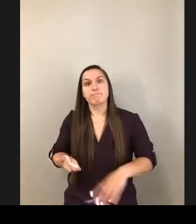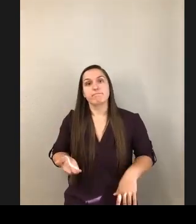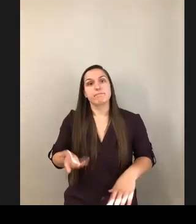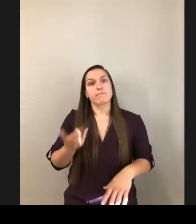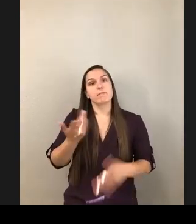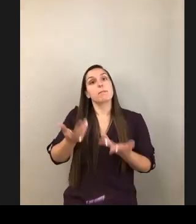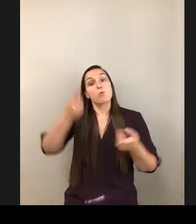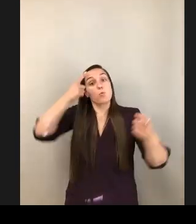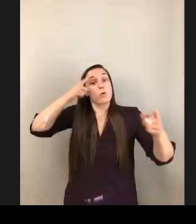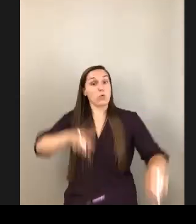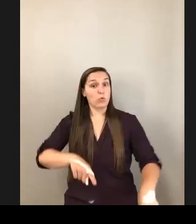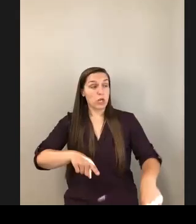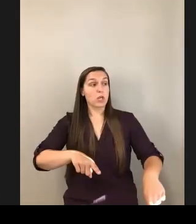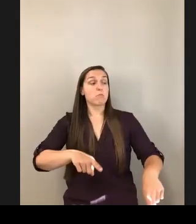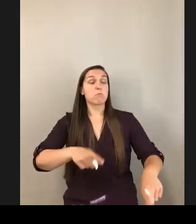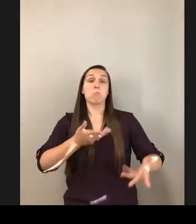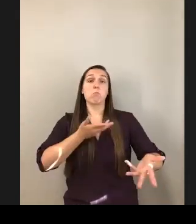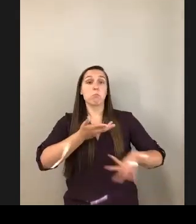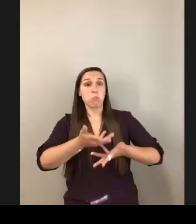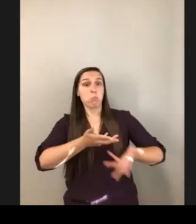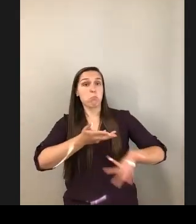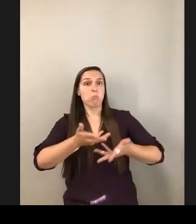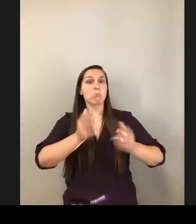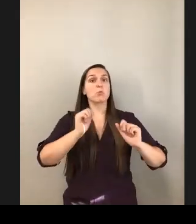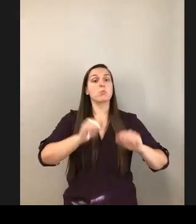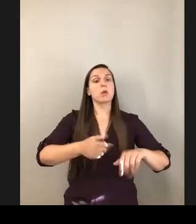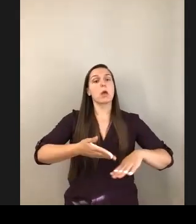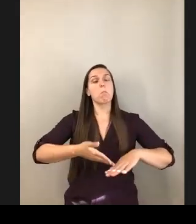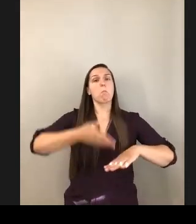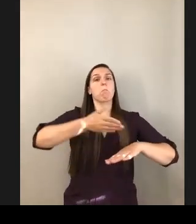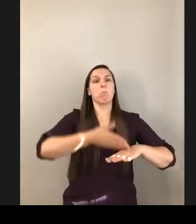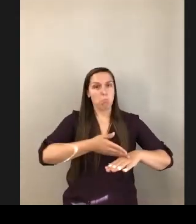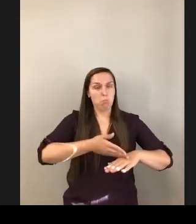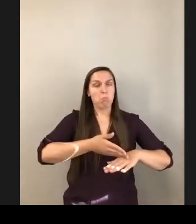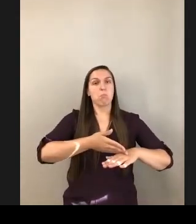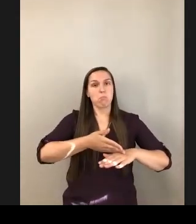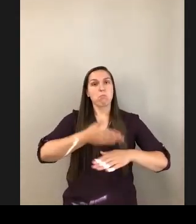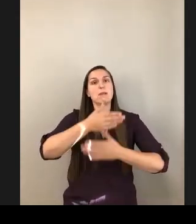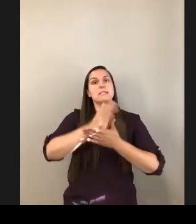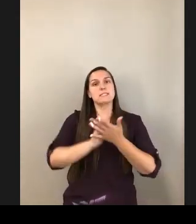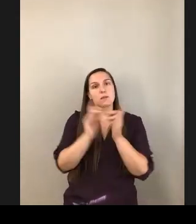pueden acordarse posiblemente y uno puede